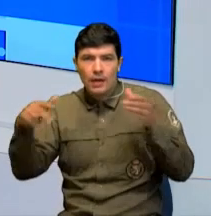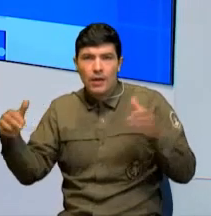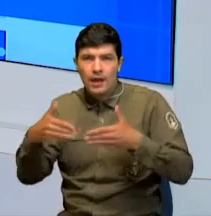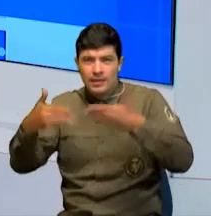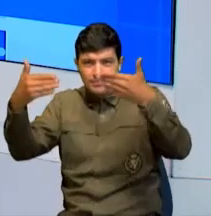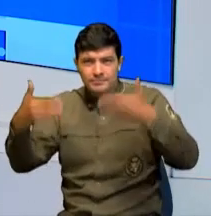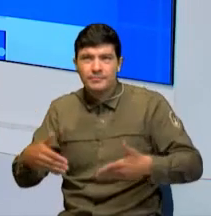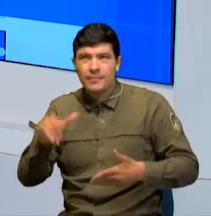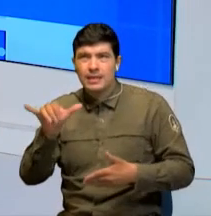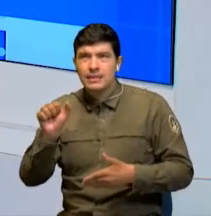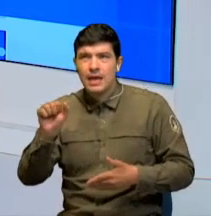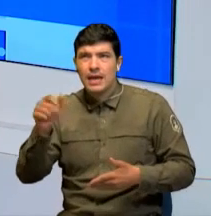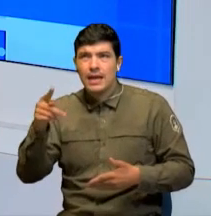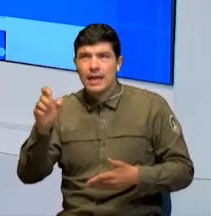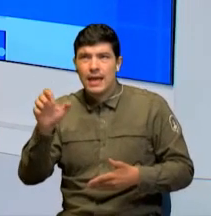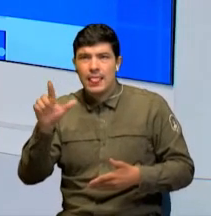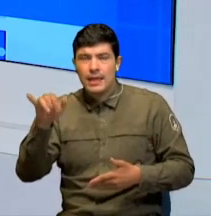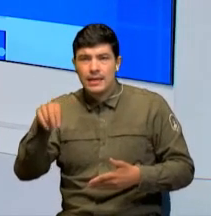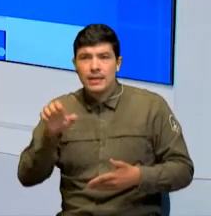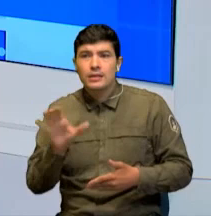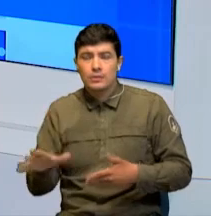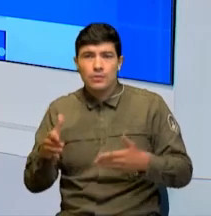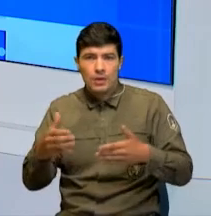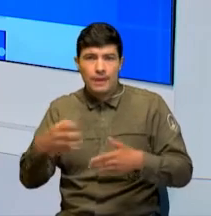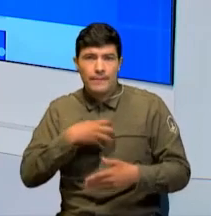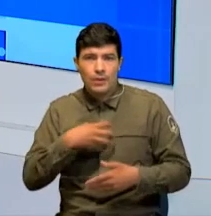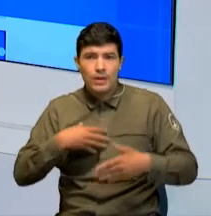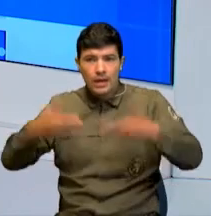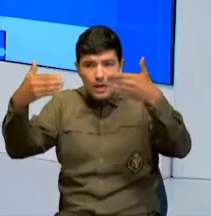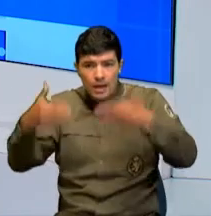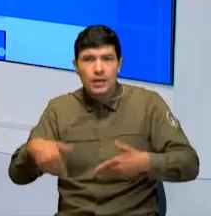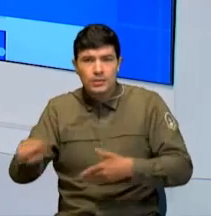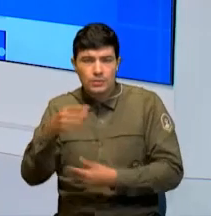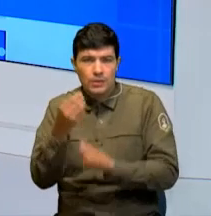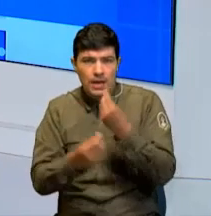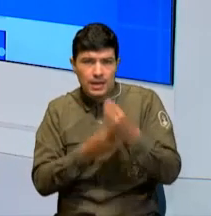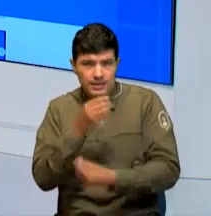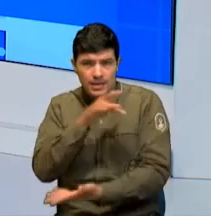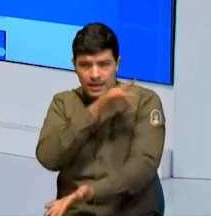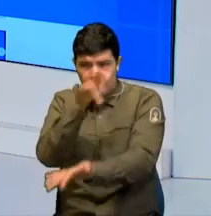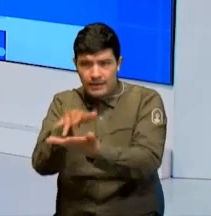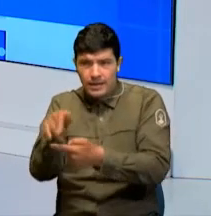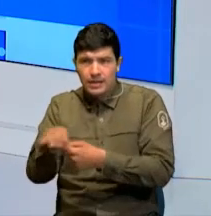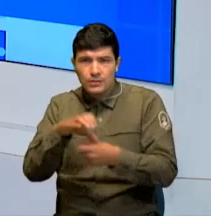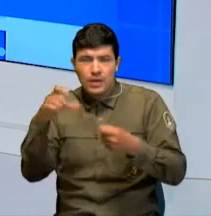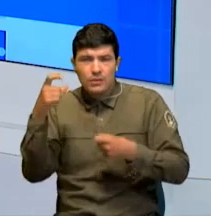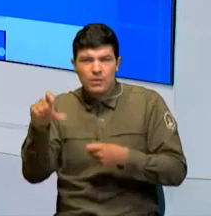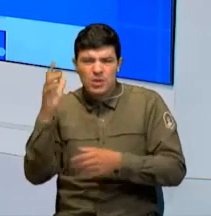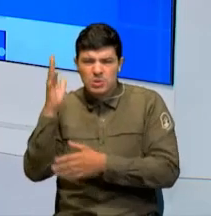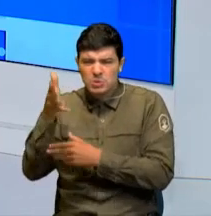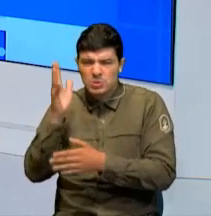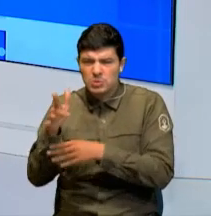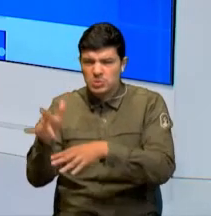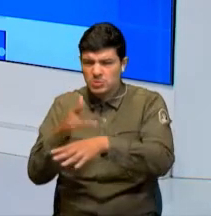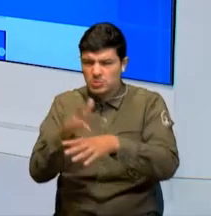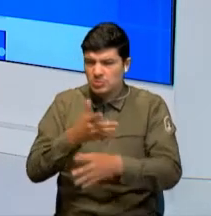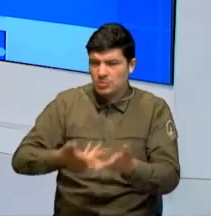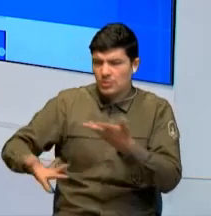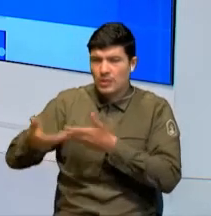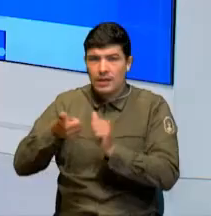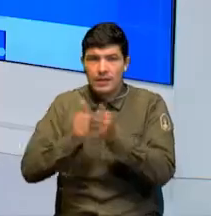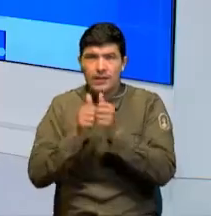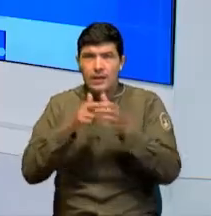panamericana Jacqueline Simoniu, una campeona panamericana que está haciendo un campamento en la capital del departamento norte de Santander con las deportistas de